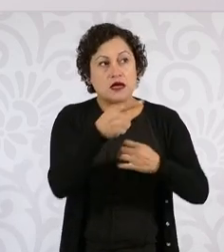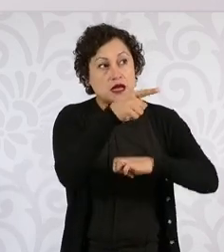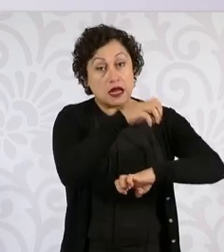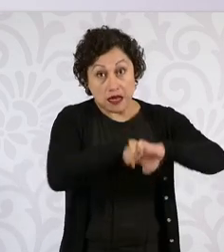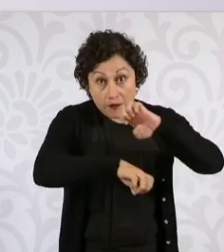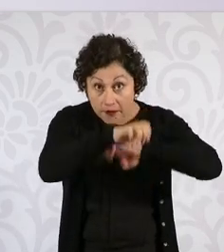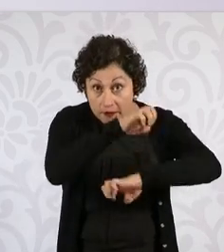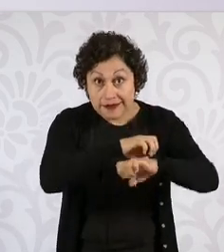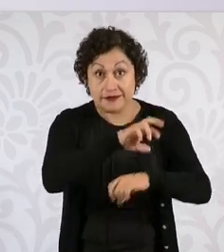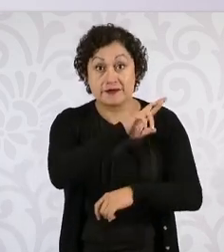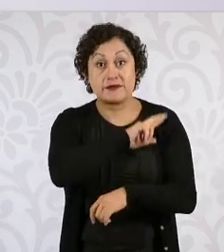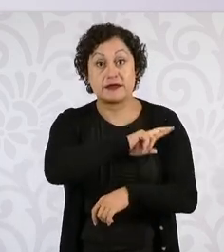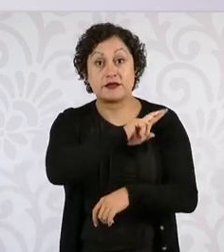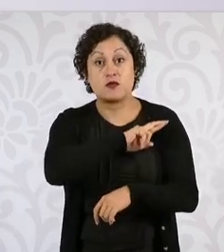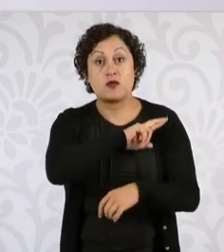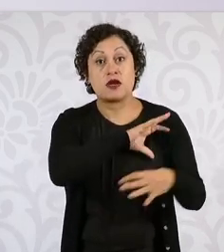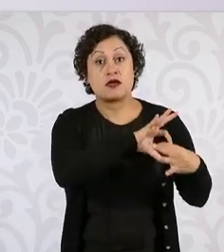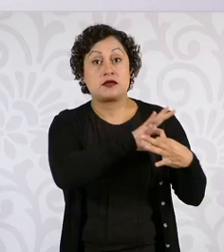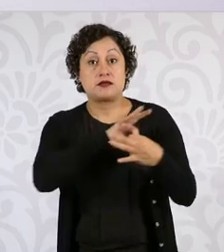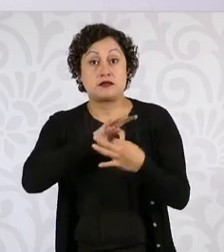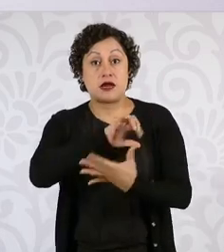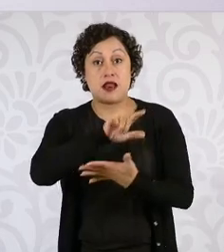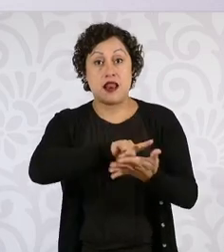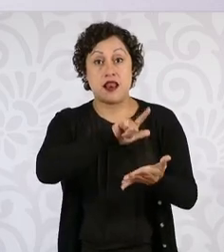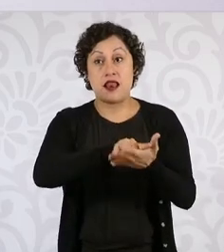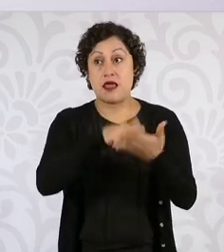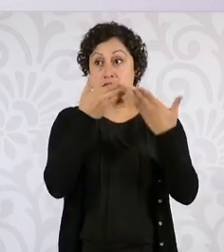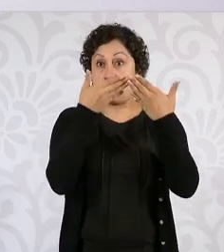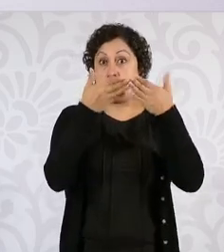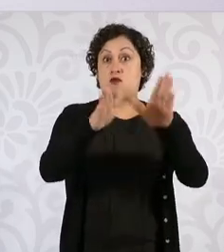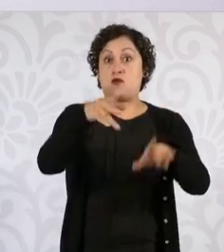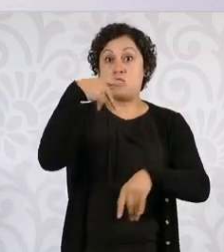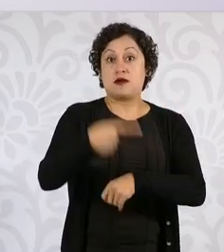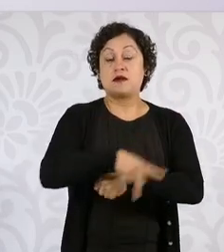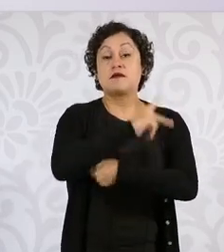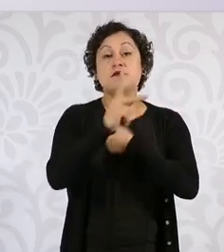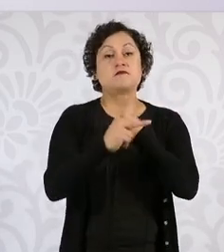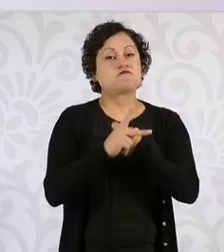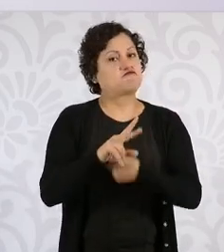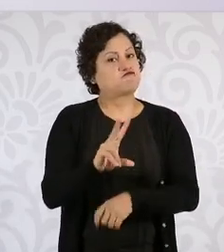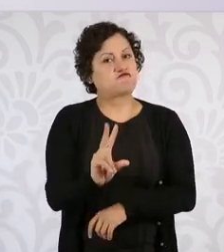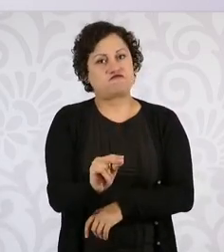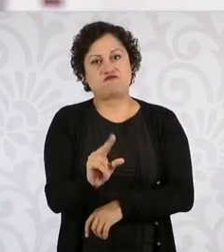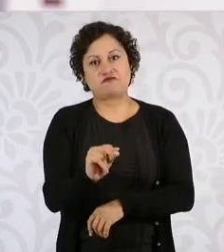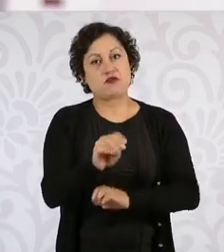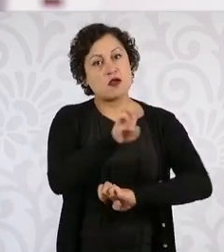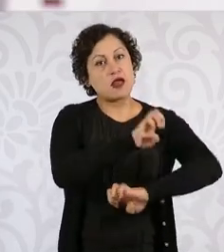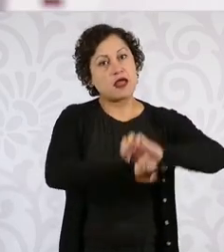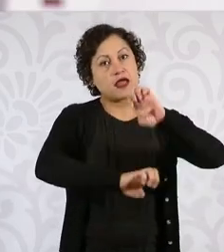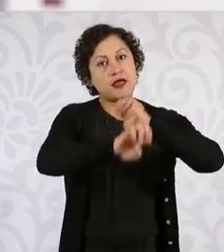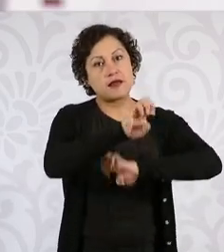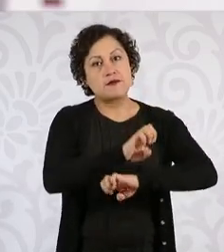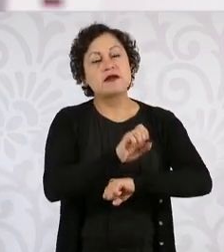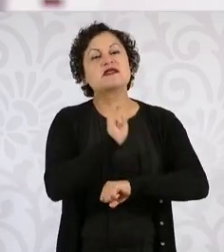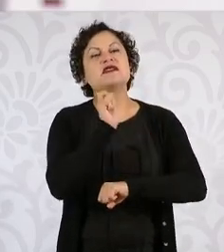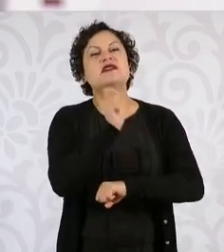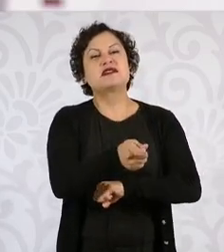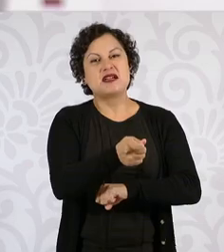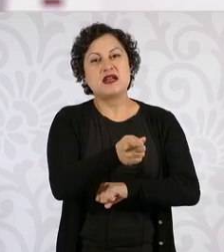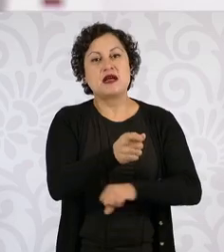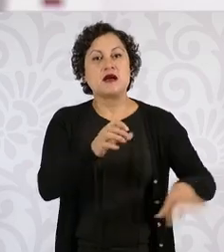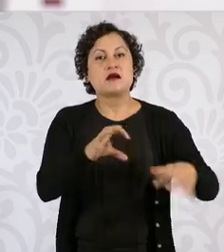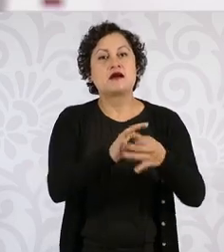rigen no por las leyes públicas, sino por las leyes mercantiles,